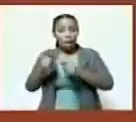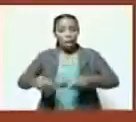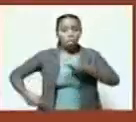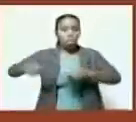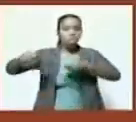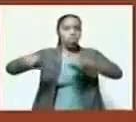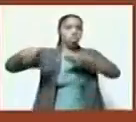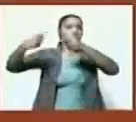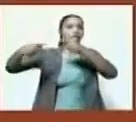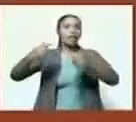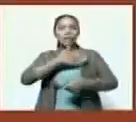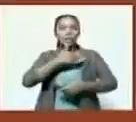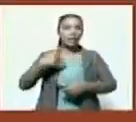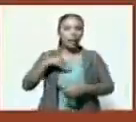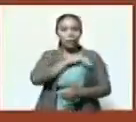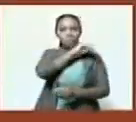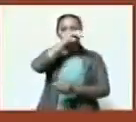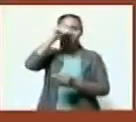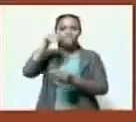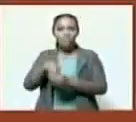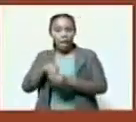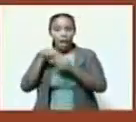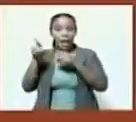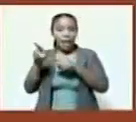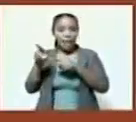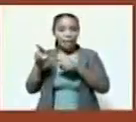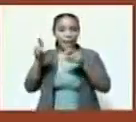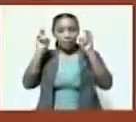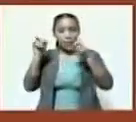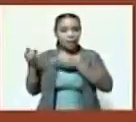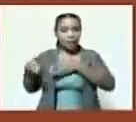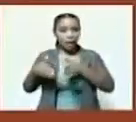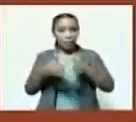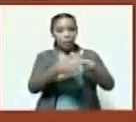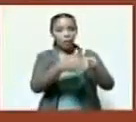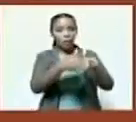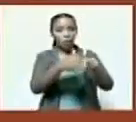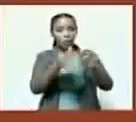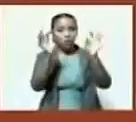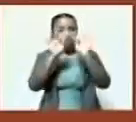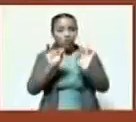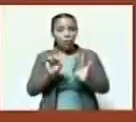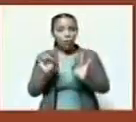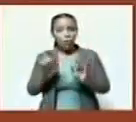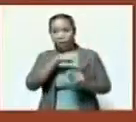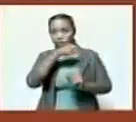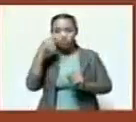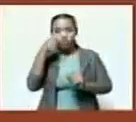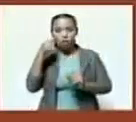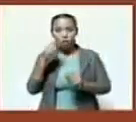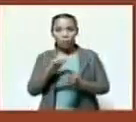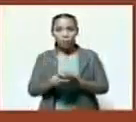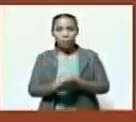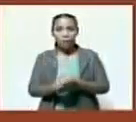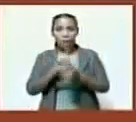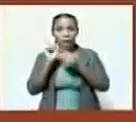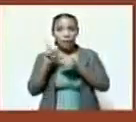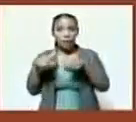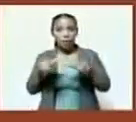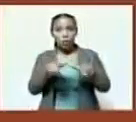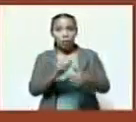tienen, pretenden quedarse con ese suministro, esa ruta de suministro de narcotráfico en esa